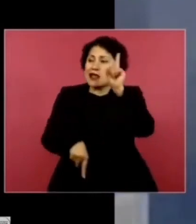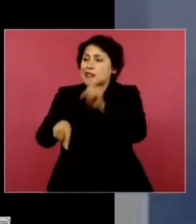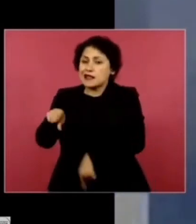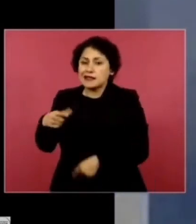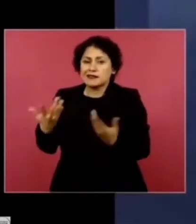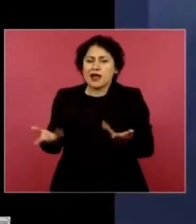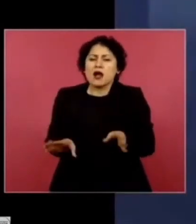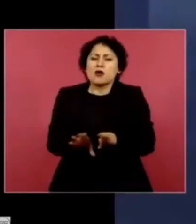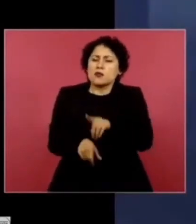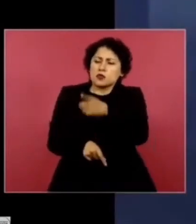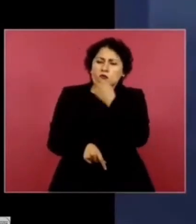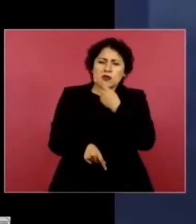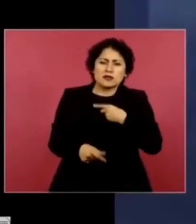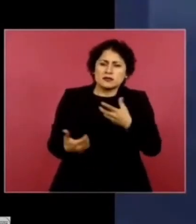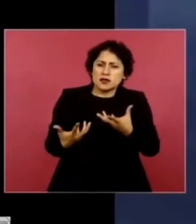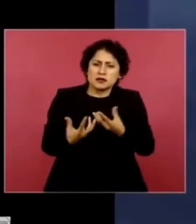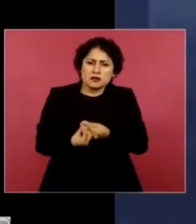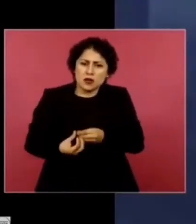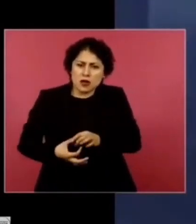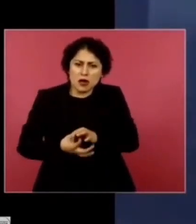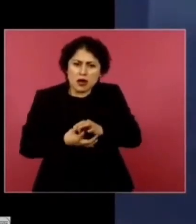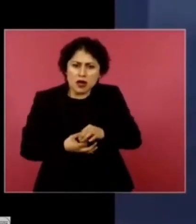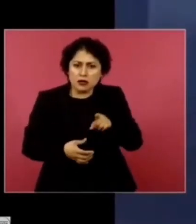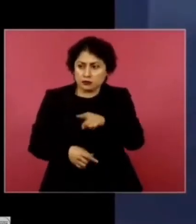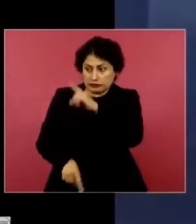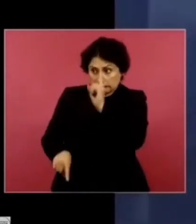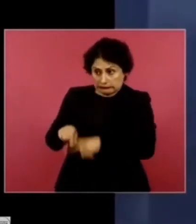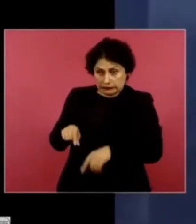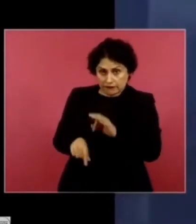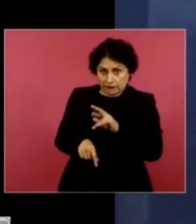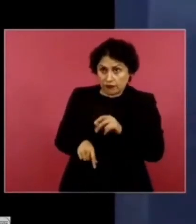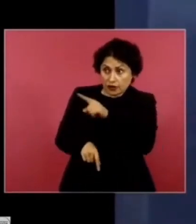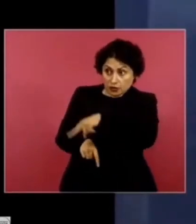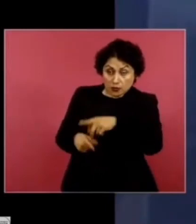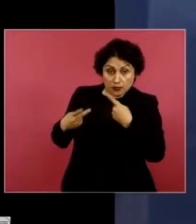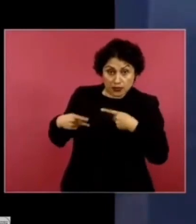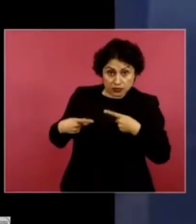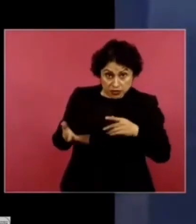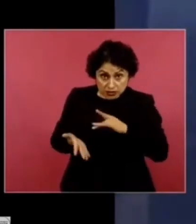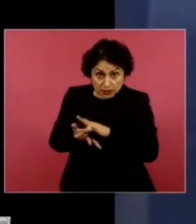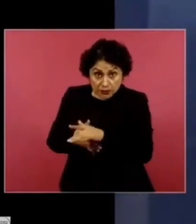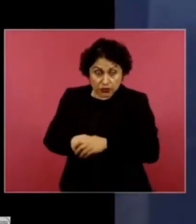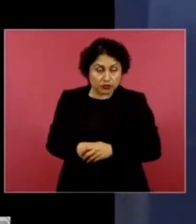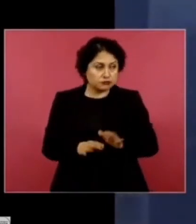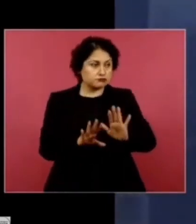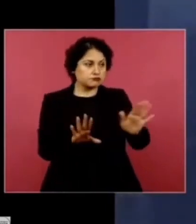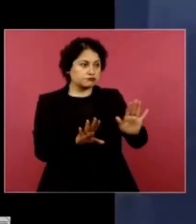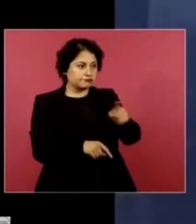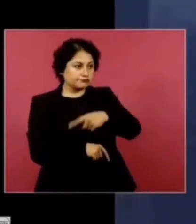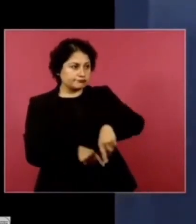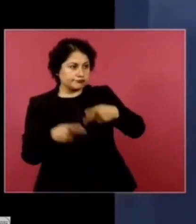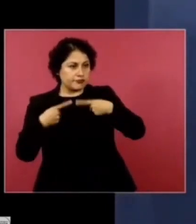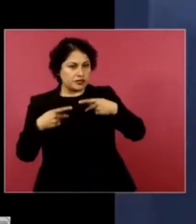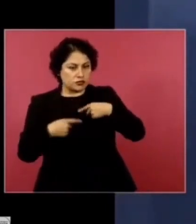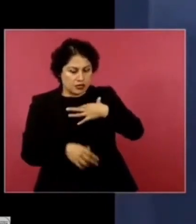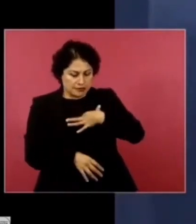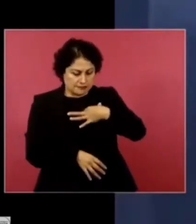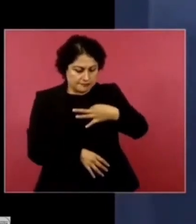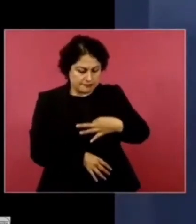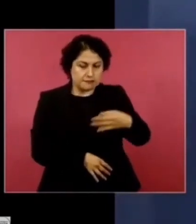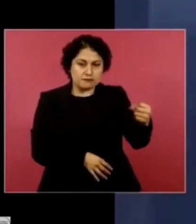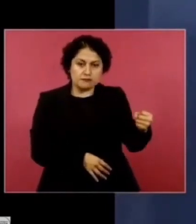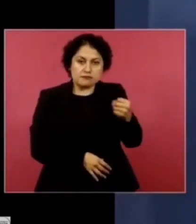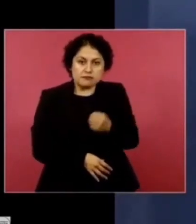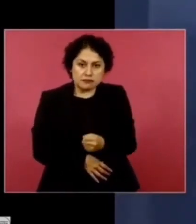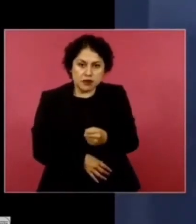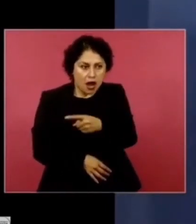gente? No. Si te quitan el fuero, ¿qué vas a decir? ¿La gente me apoya y te quedas? No, pero te voy a decir una cosa, Sí. la gente me eligió. ¿De O sea, acuerdo? y en una democracia, el pueblo es el que pone y